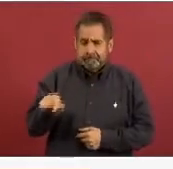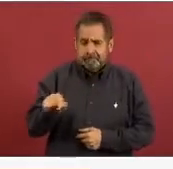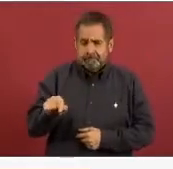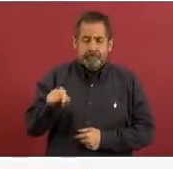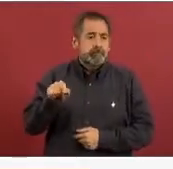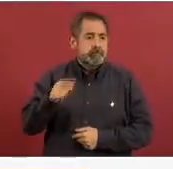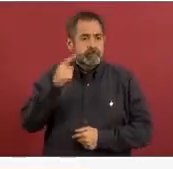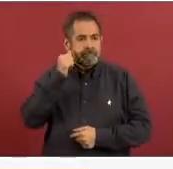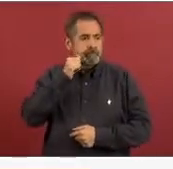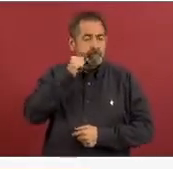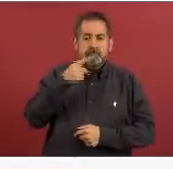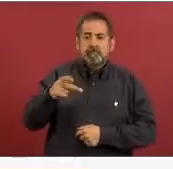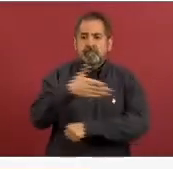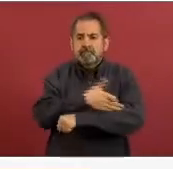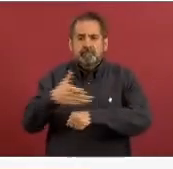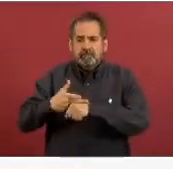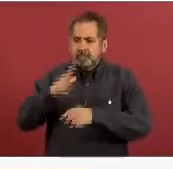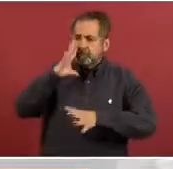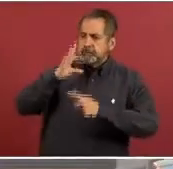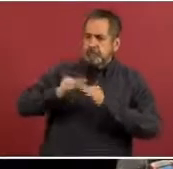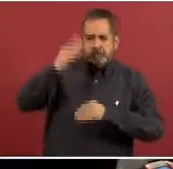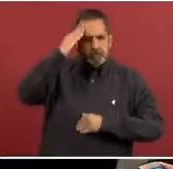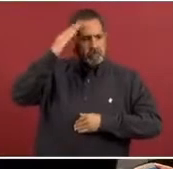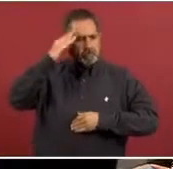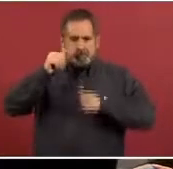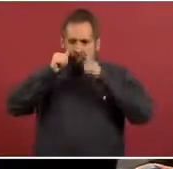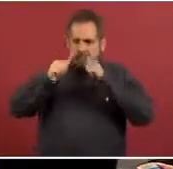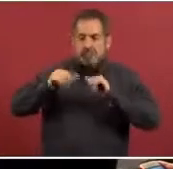que son cabezas de su familia. La siguiente.